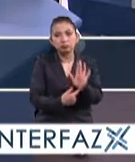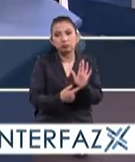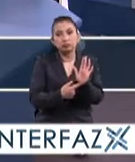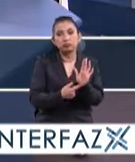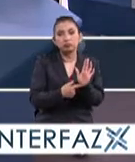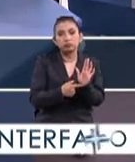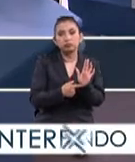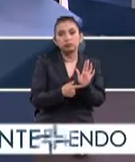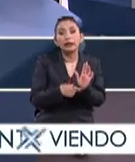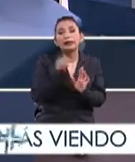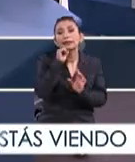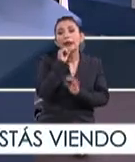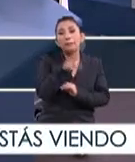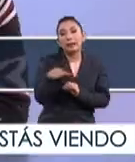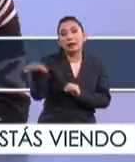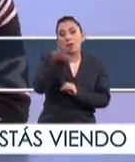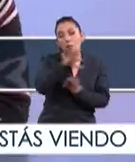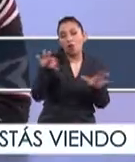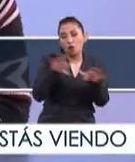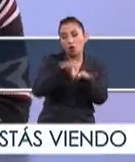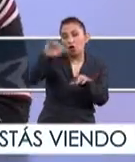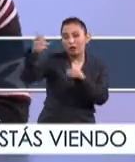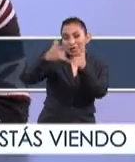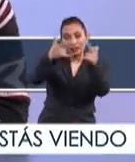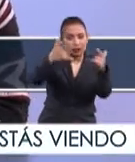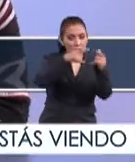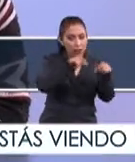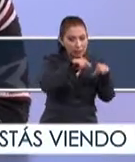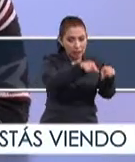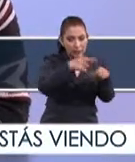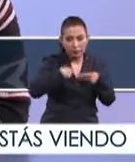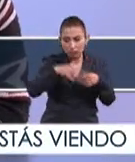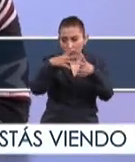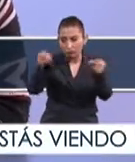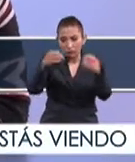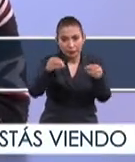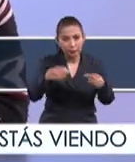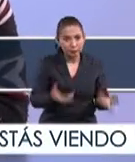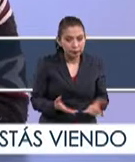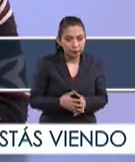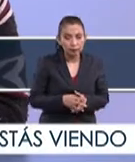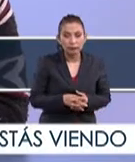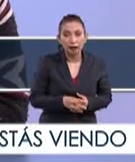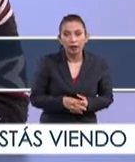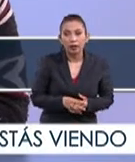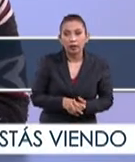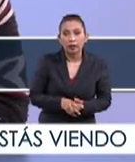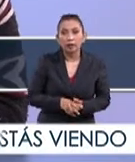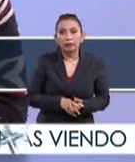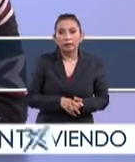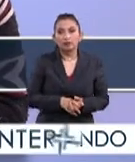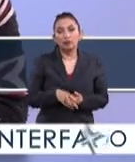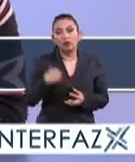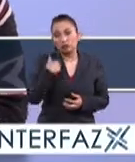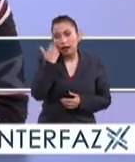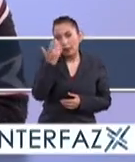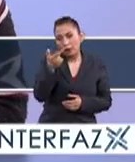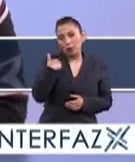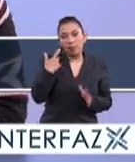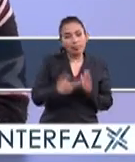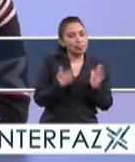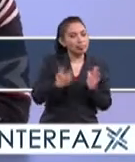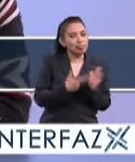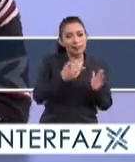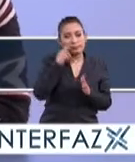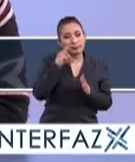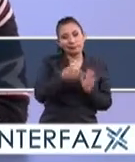presentando. Y a la par se entrelazan otras historias paralelas de desaparición. Claro. creemos que ha sido una